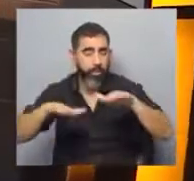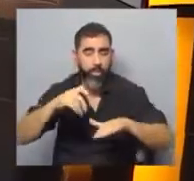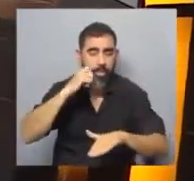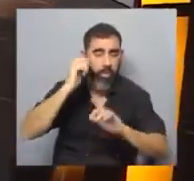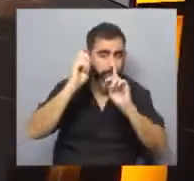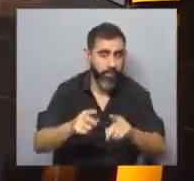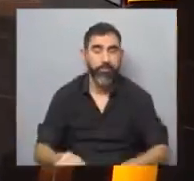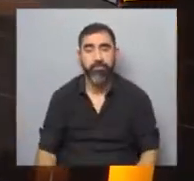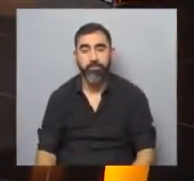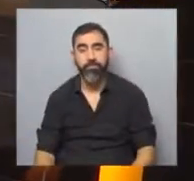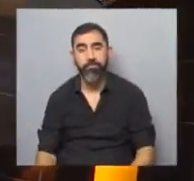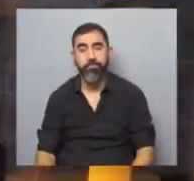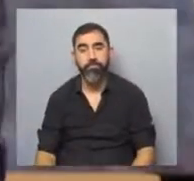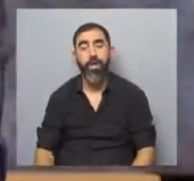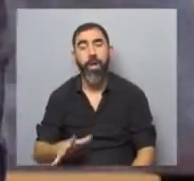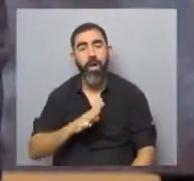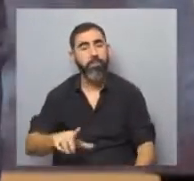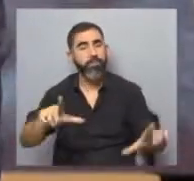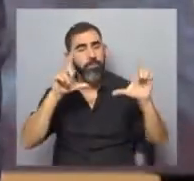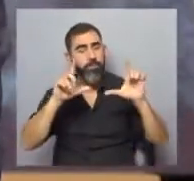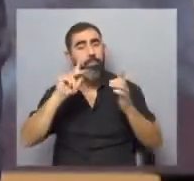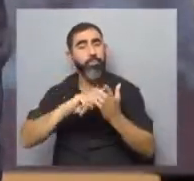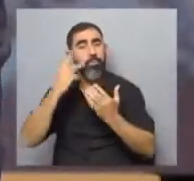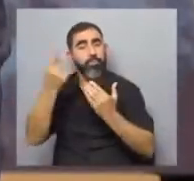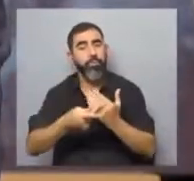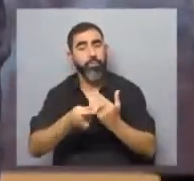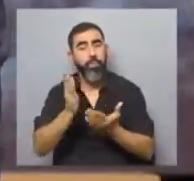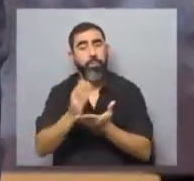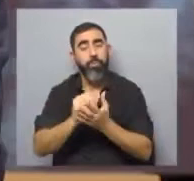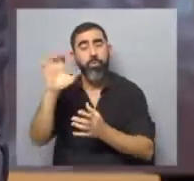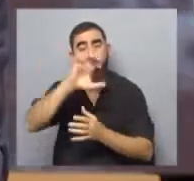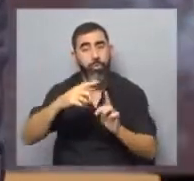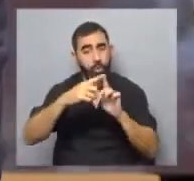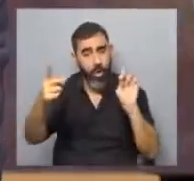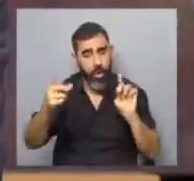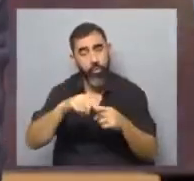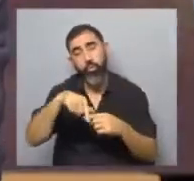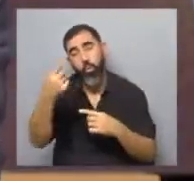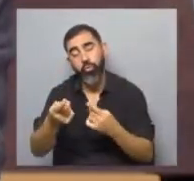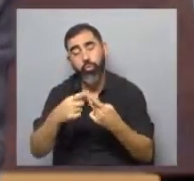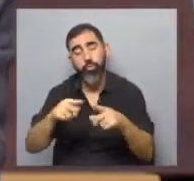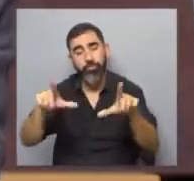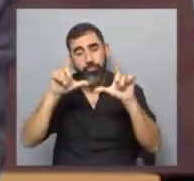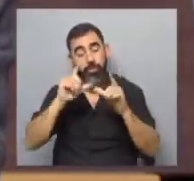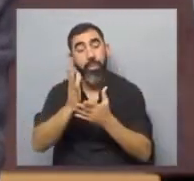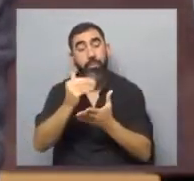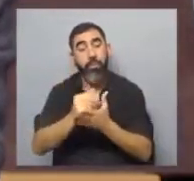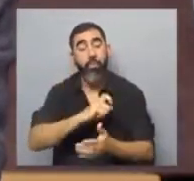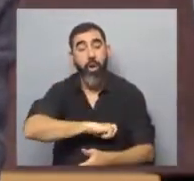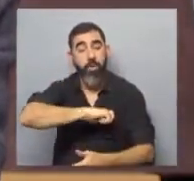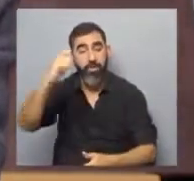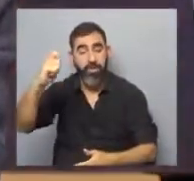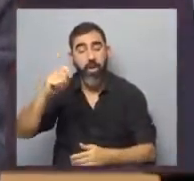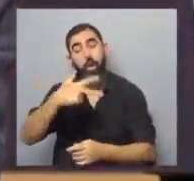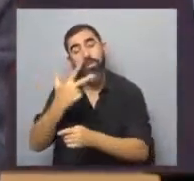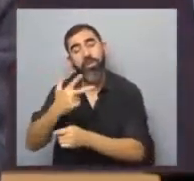Tenemos como candidatos un proyecto de geoparque en el departamento de Cerro Largo, un proyecto de geoparque en el departamento de La Valleja y